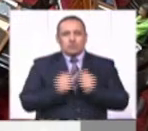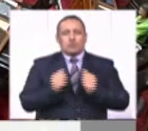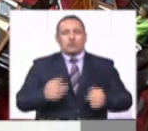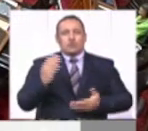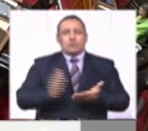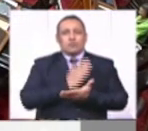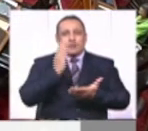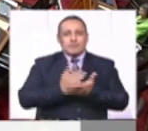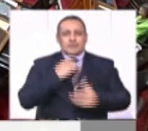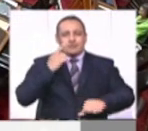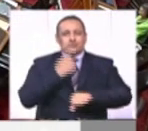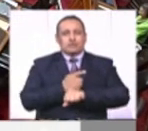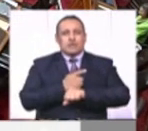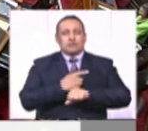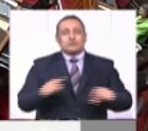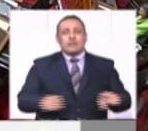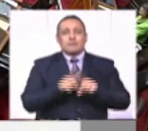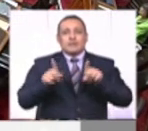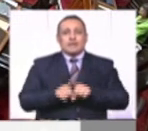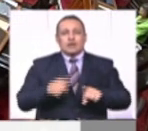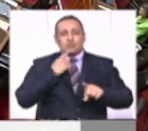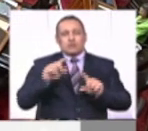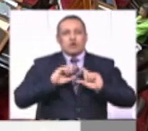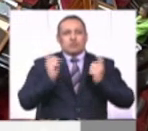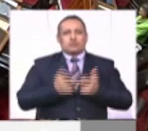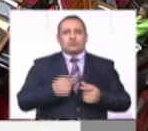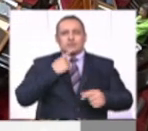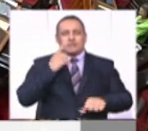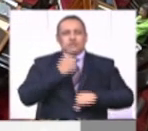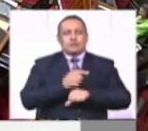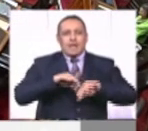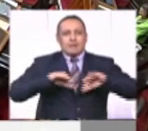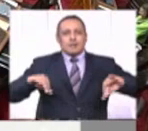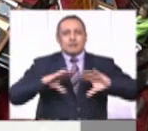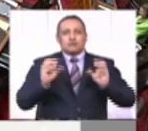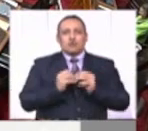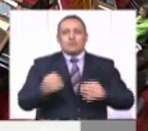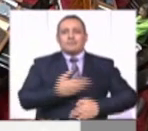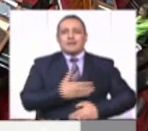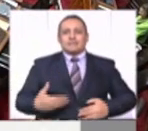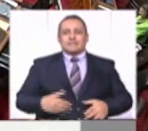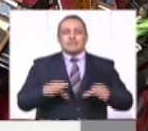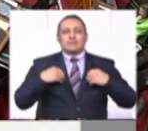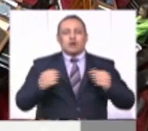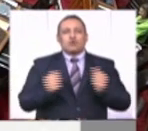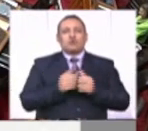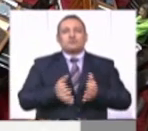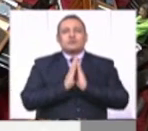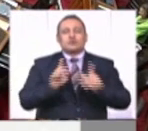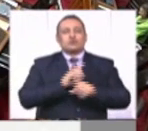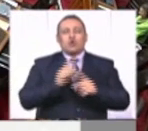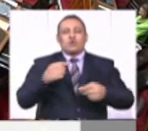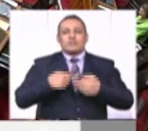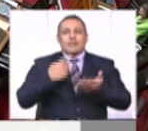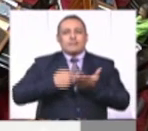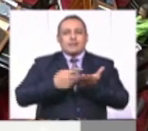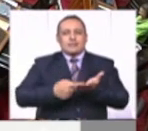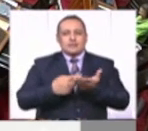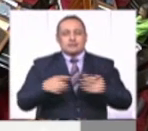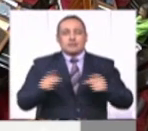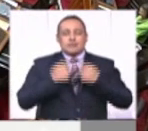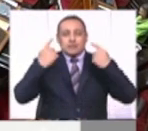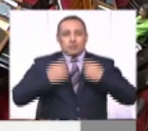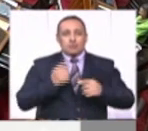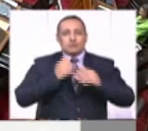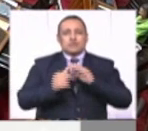pridad de denunciados que un acusación sea votada por separado el presidente accederá a su petición sin debate Los acuerdos